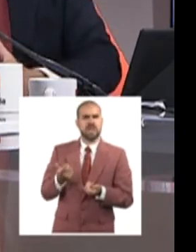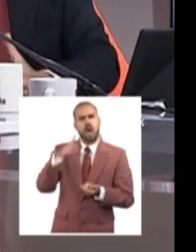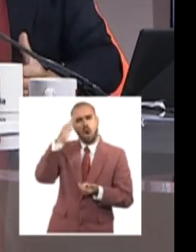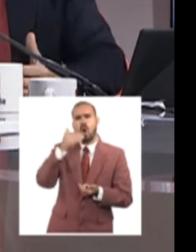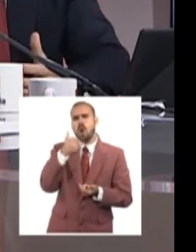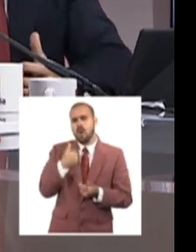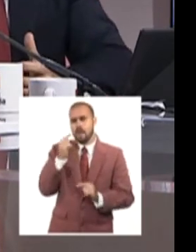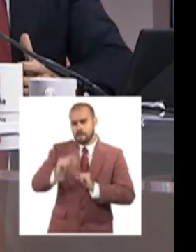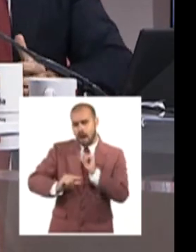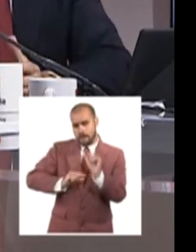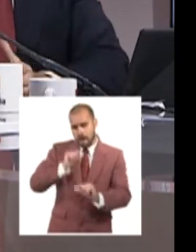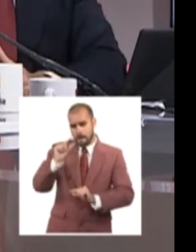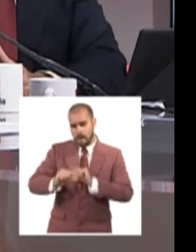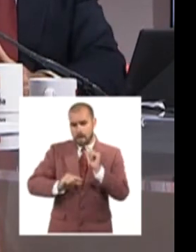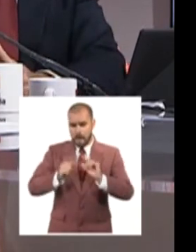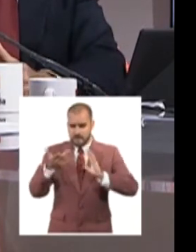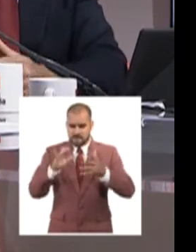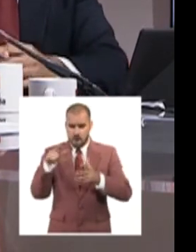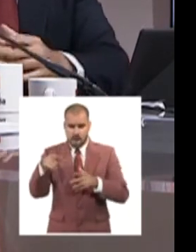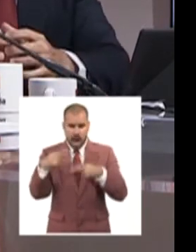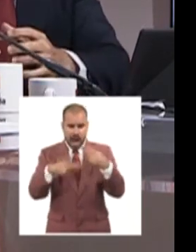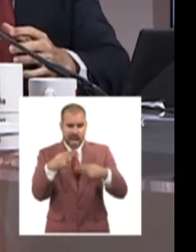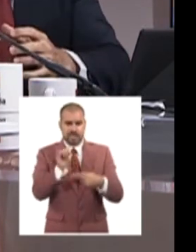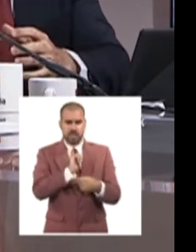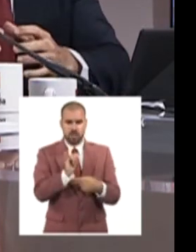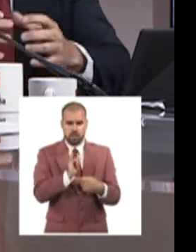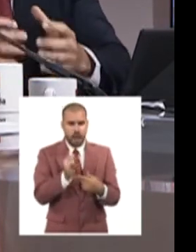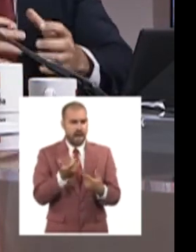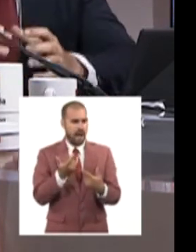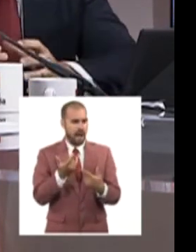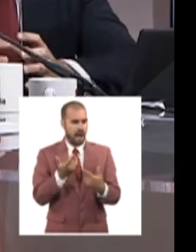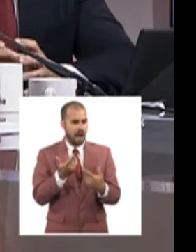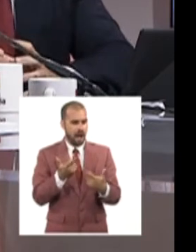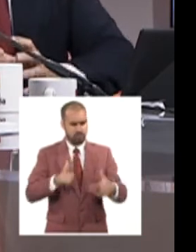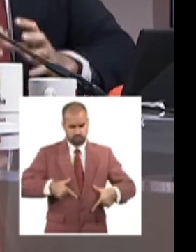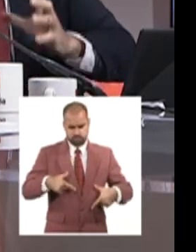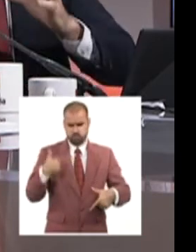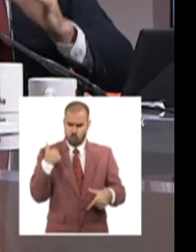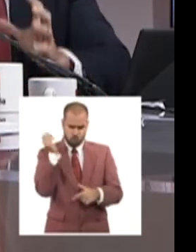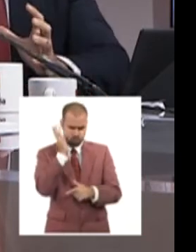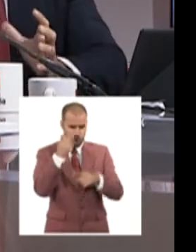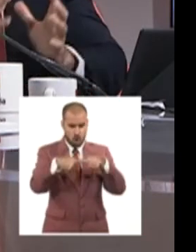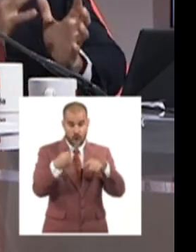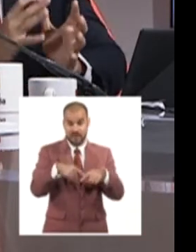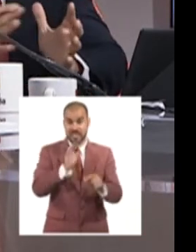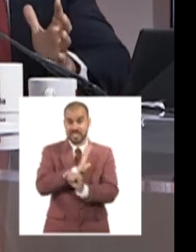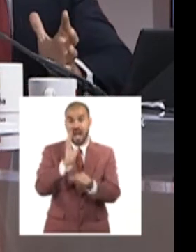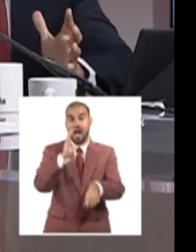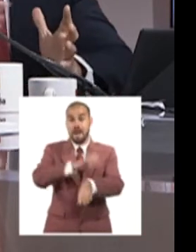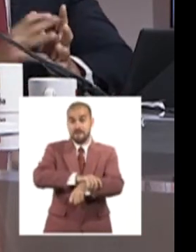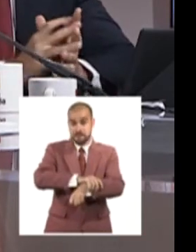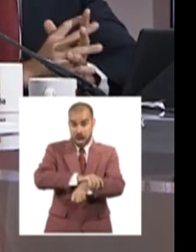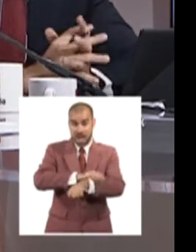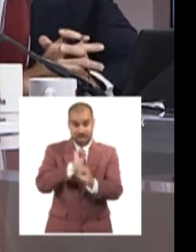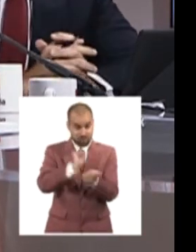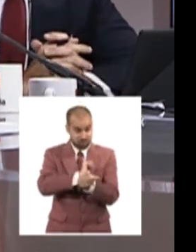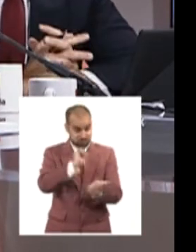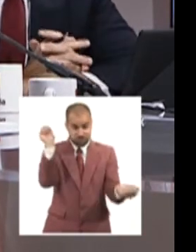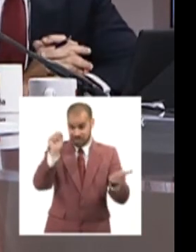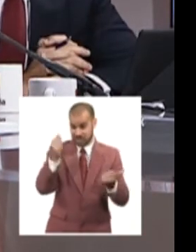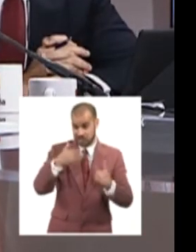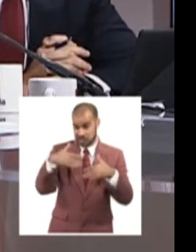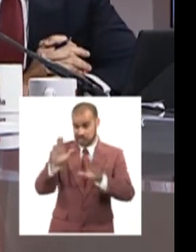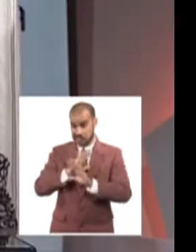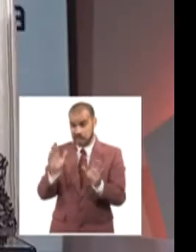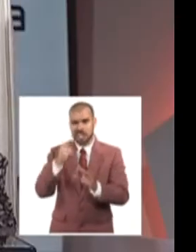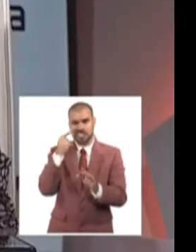articulando una campaña desde que salió de la prisión lo vimos muy activo como tú valoras ese período está hasta